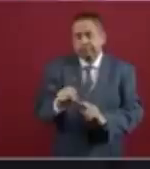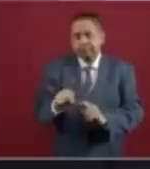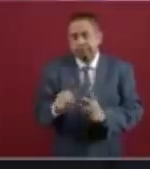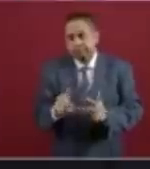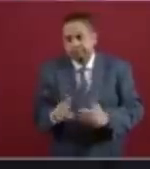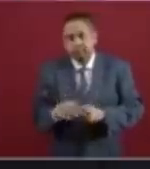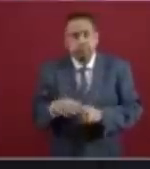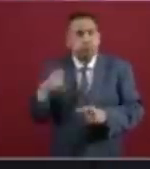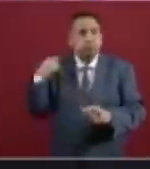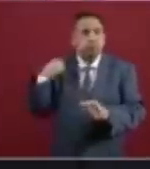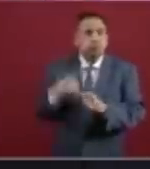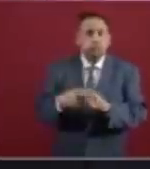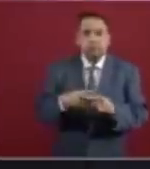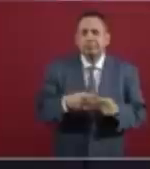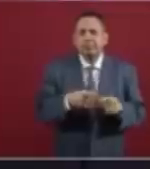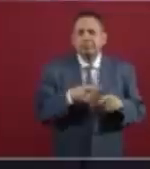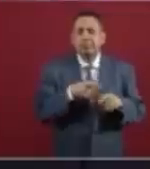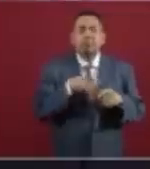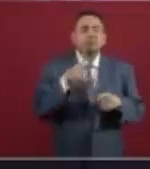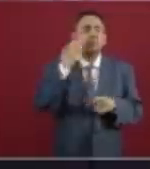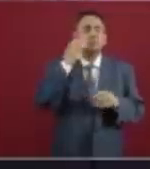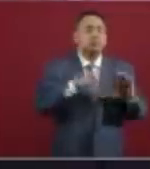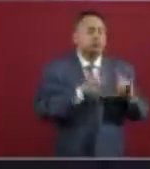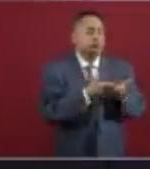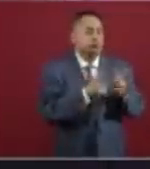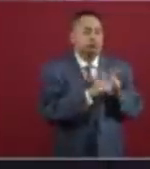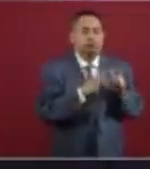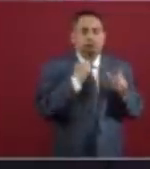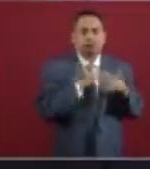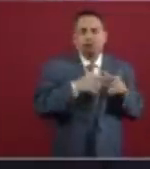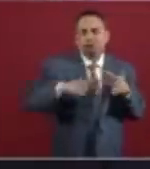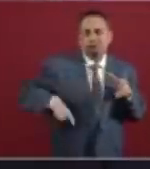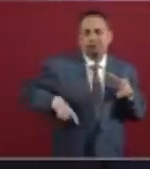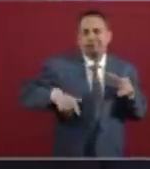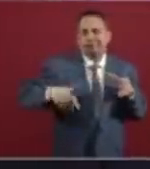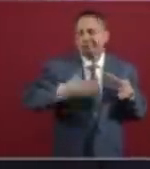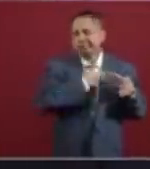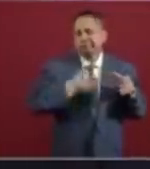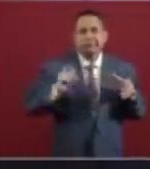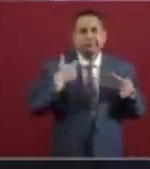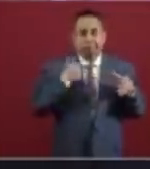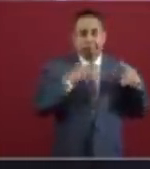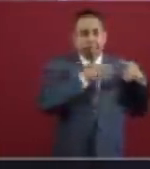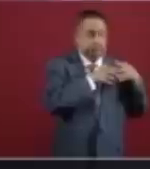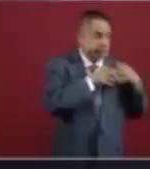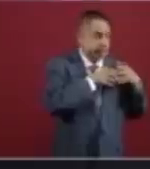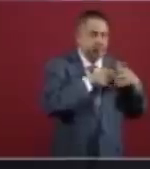Durante todo el periodo neoliberal perdió el salario